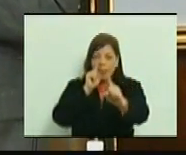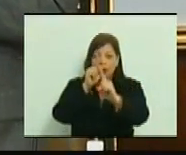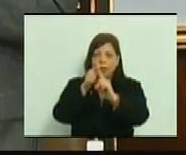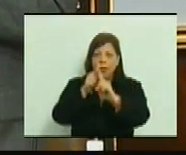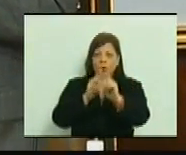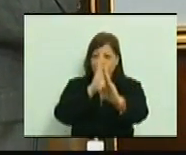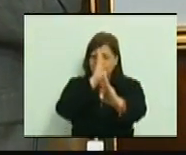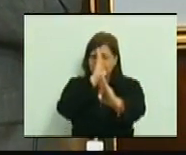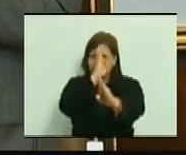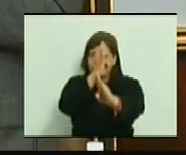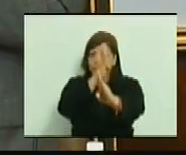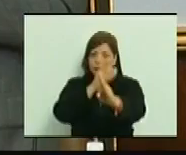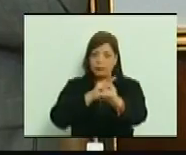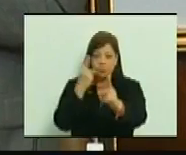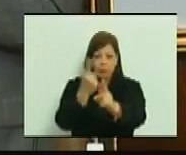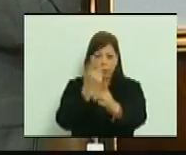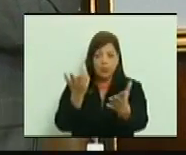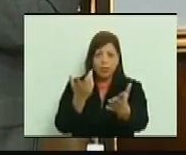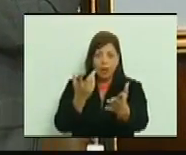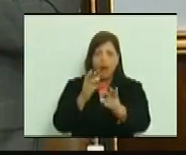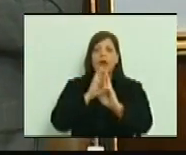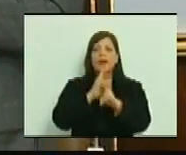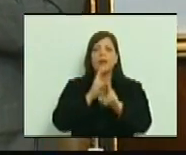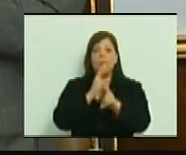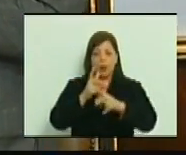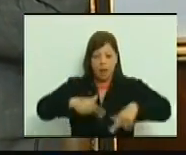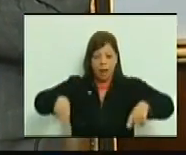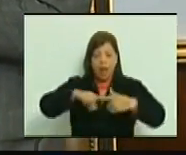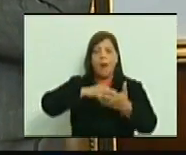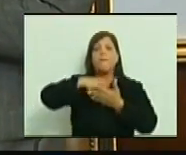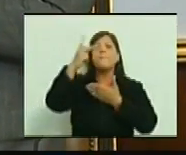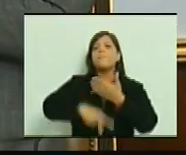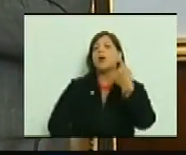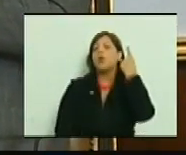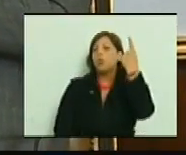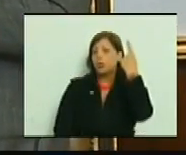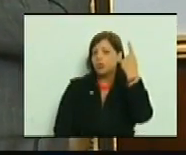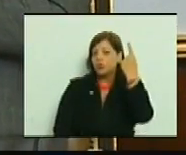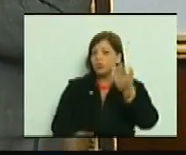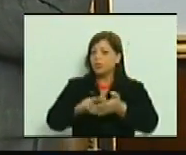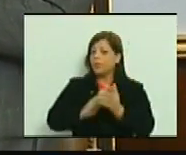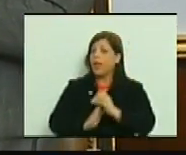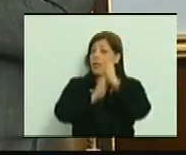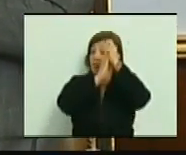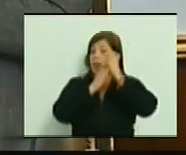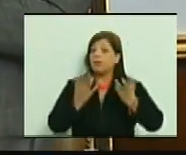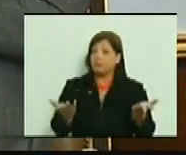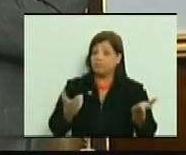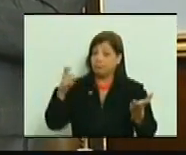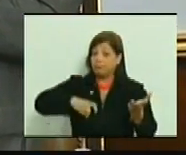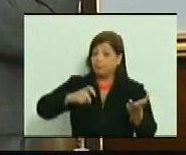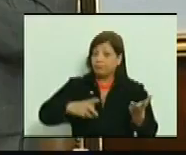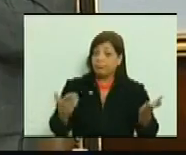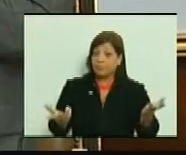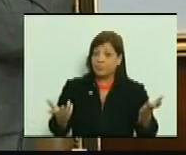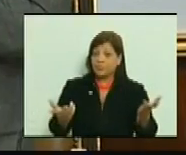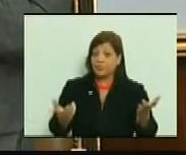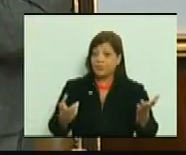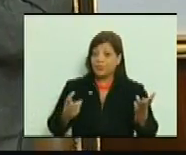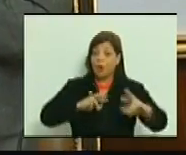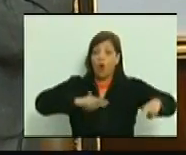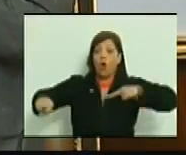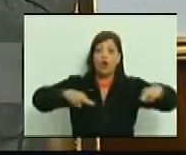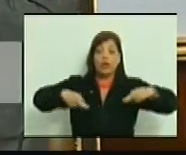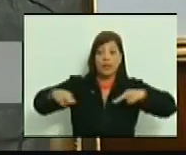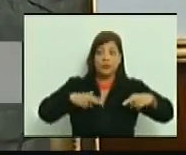sola direccionalidad, que respondan a un solo plan, y eso requiere liderazgo, eso requiere